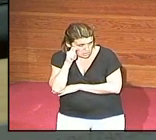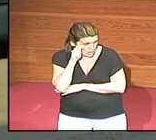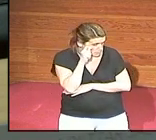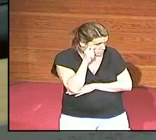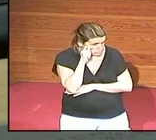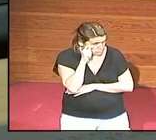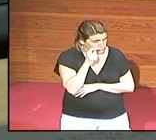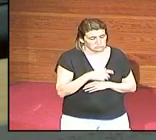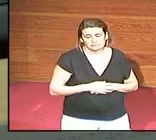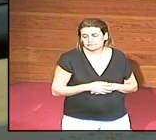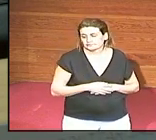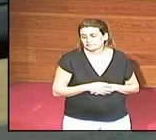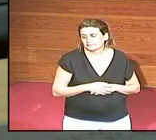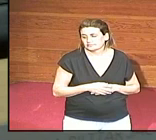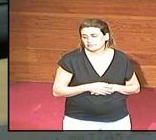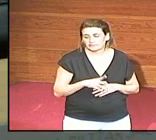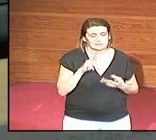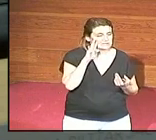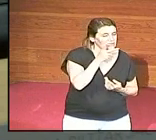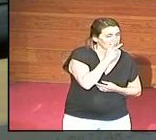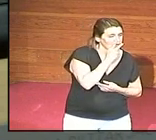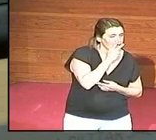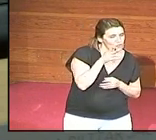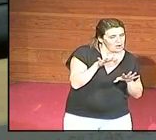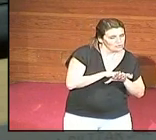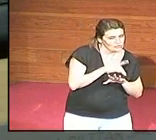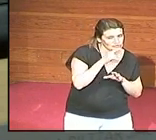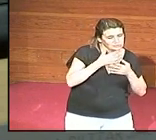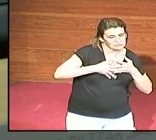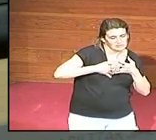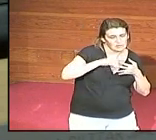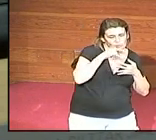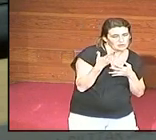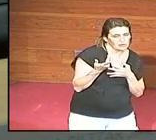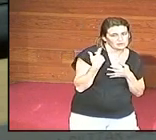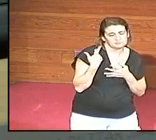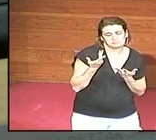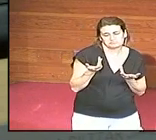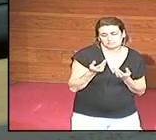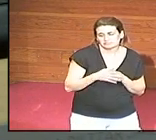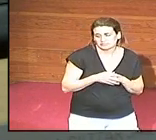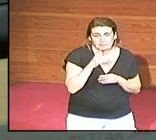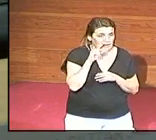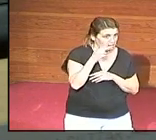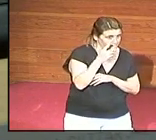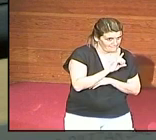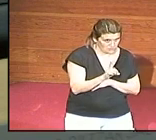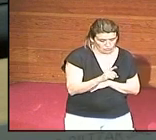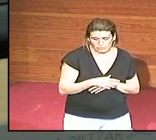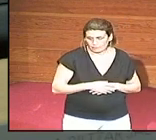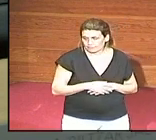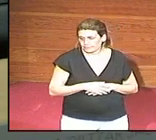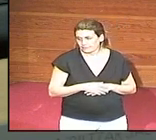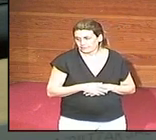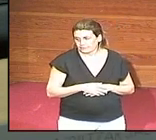Me gusta que se ve cómo se fuman los cigarros por la noche en la trinchera para que no te peguen el pepino, para que no te vean. La gente